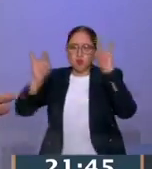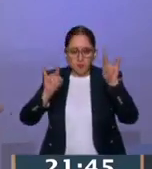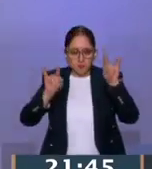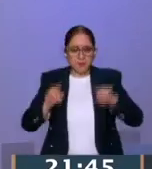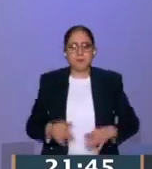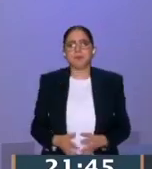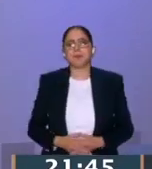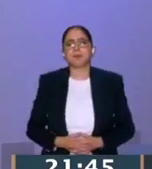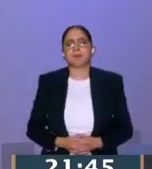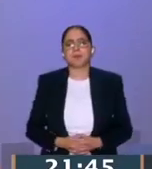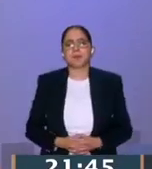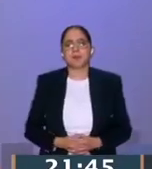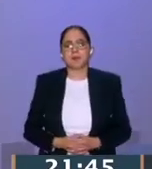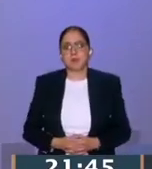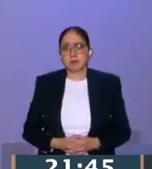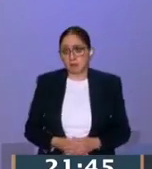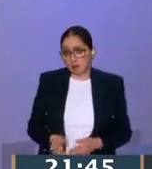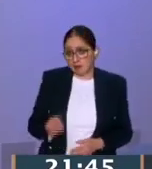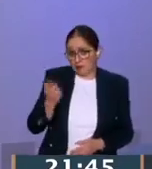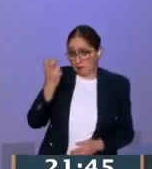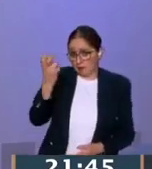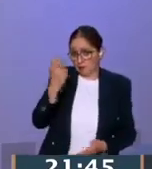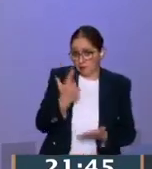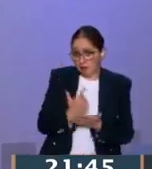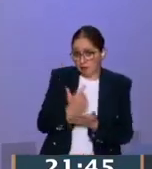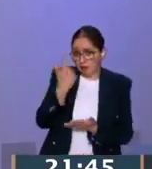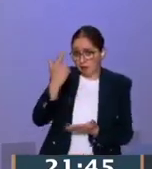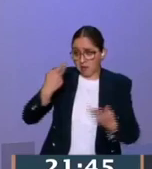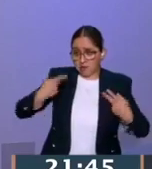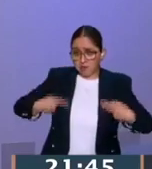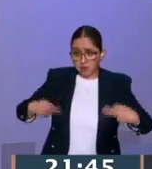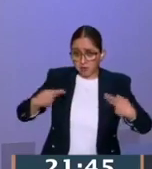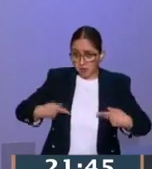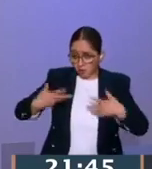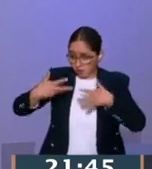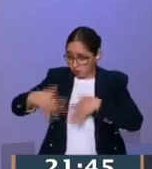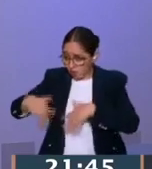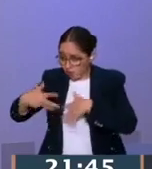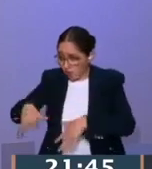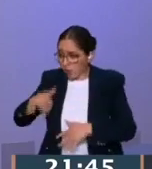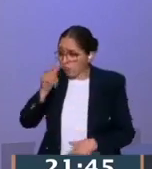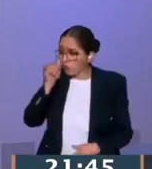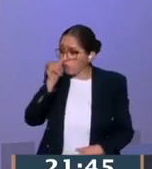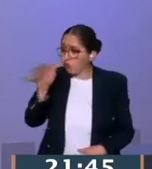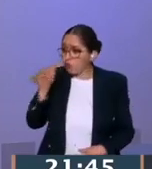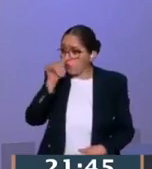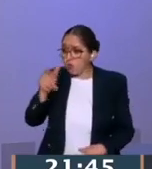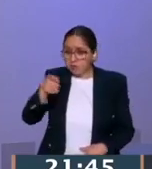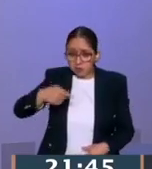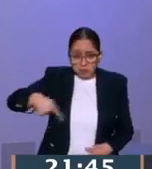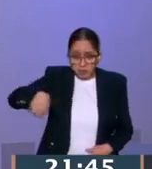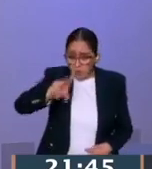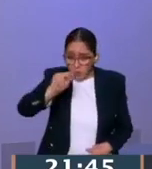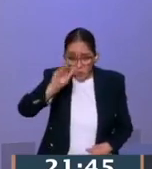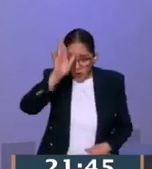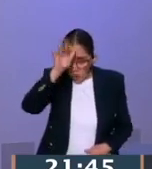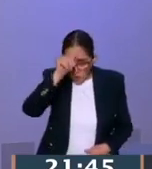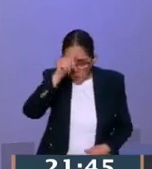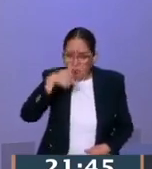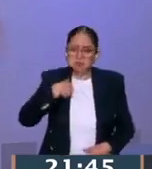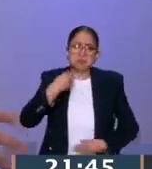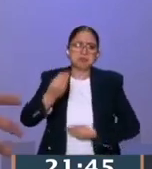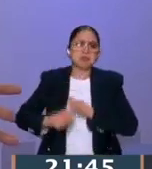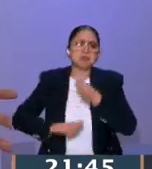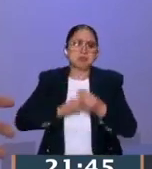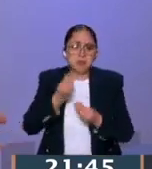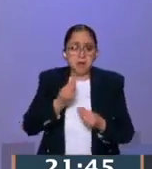Y pues esto sí es grave, personas que se manifiestan y atacan a personas que no están de acuerdo con ellos. Y más grave aún,